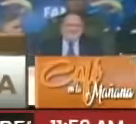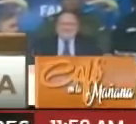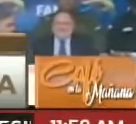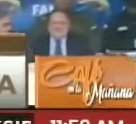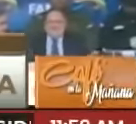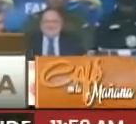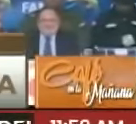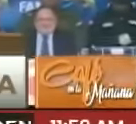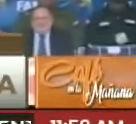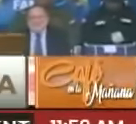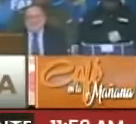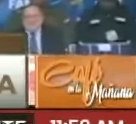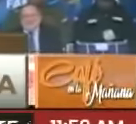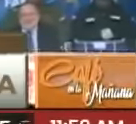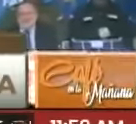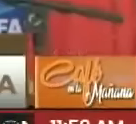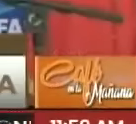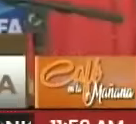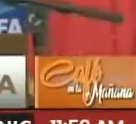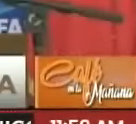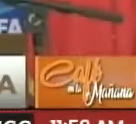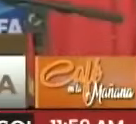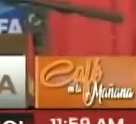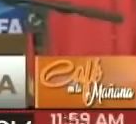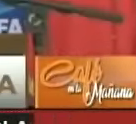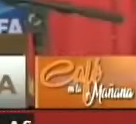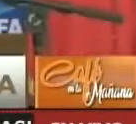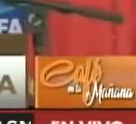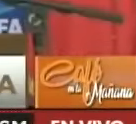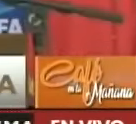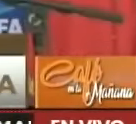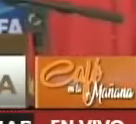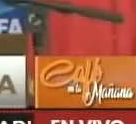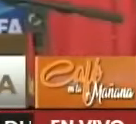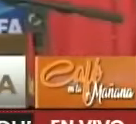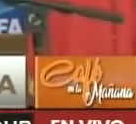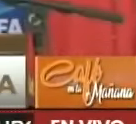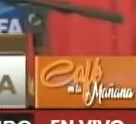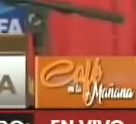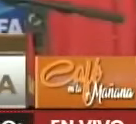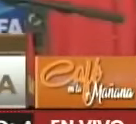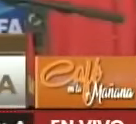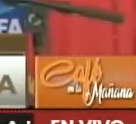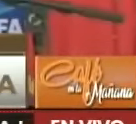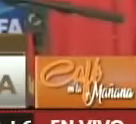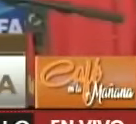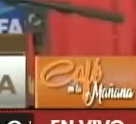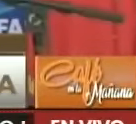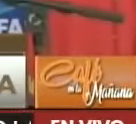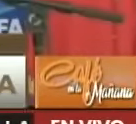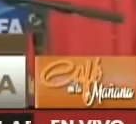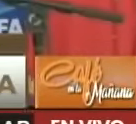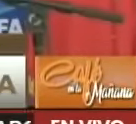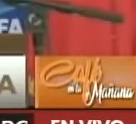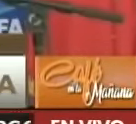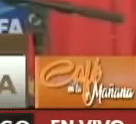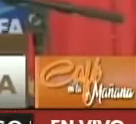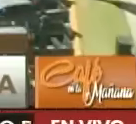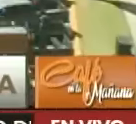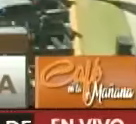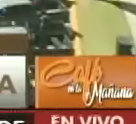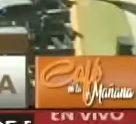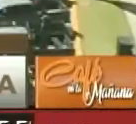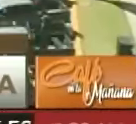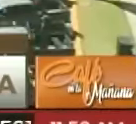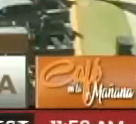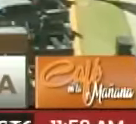reacción inmediata para la protección del pueblo y en todos los municipios del país. Bueno, con la